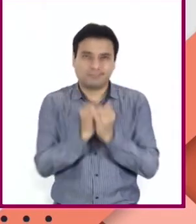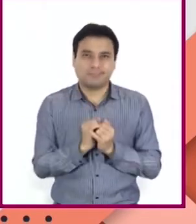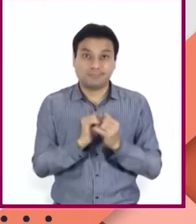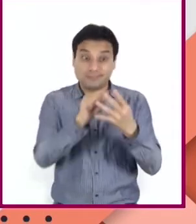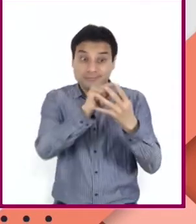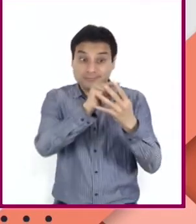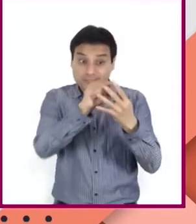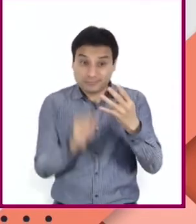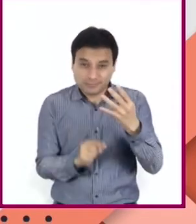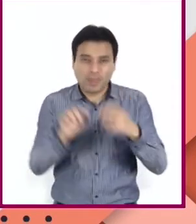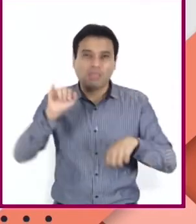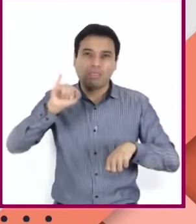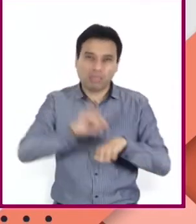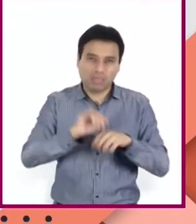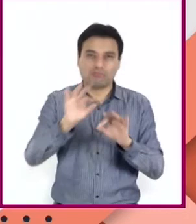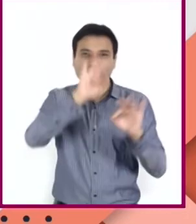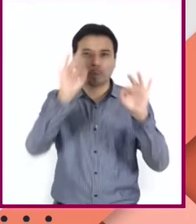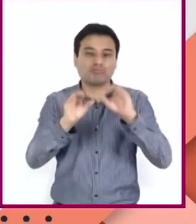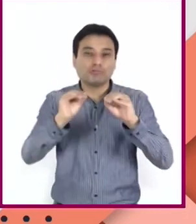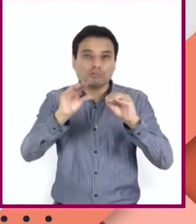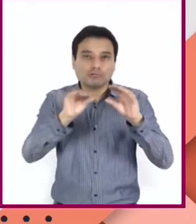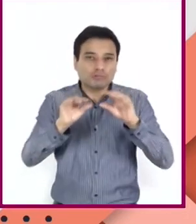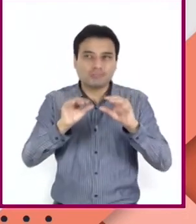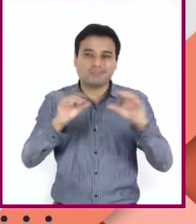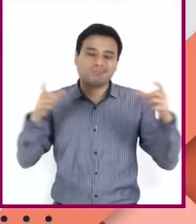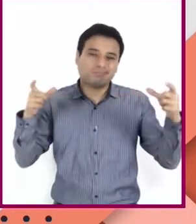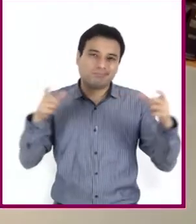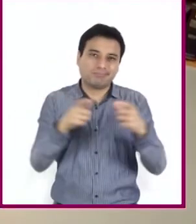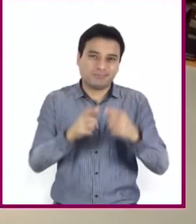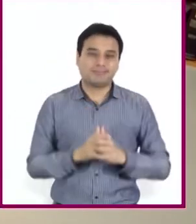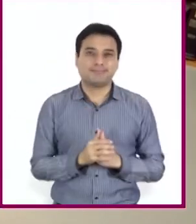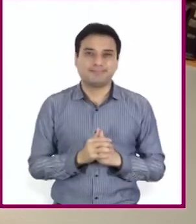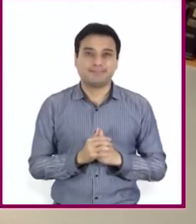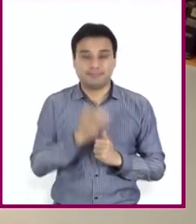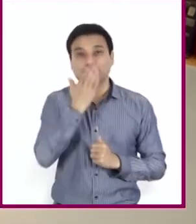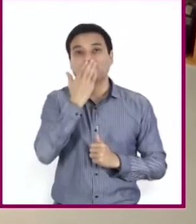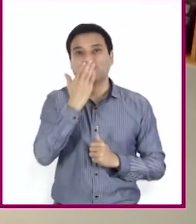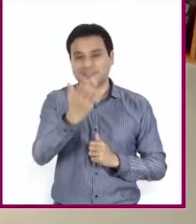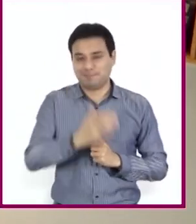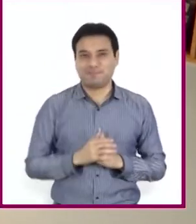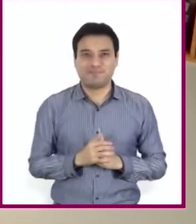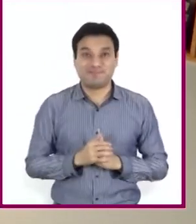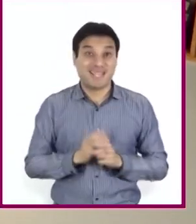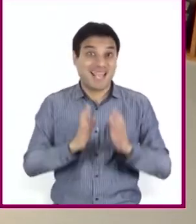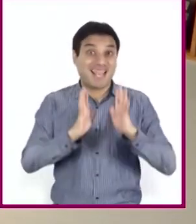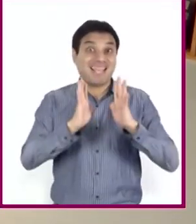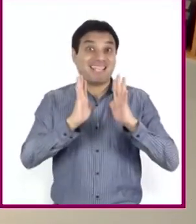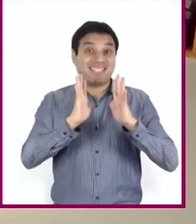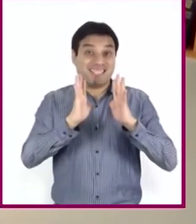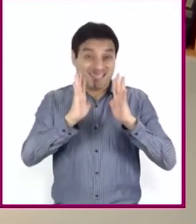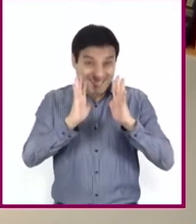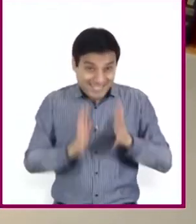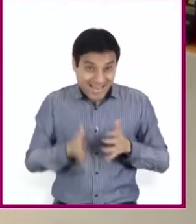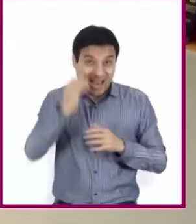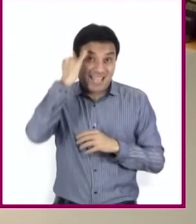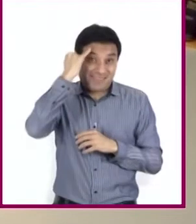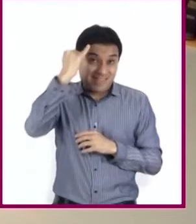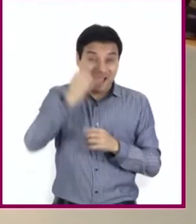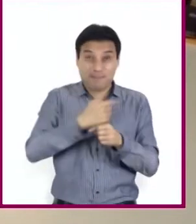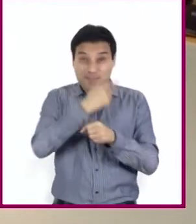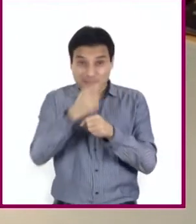de luciérnagas disminuye cada año. Bien, ahora que ya tenemos todas las ideas